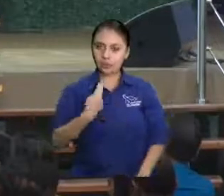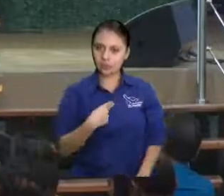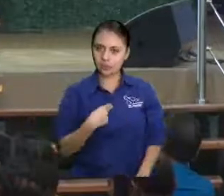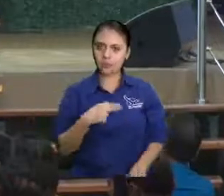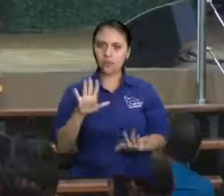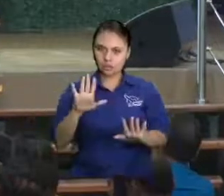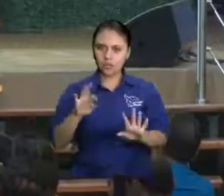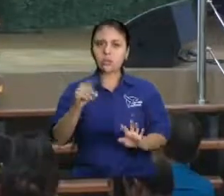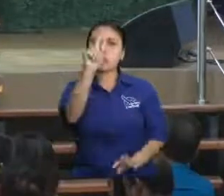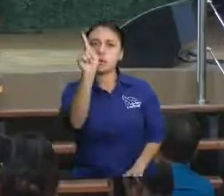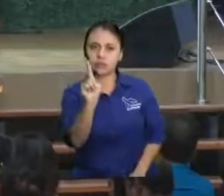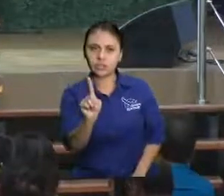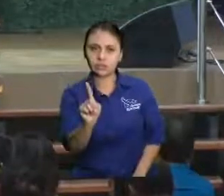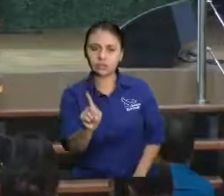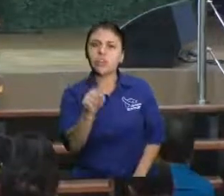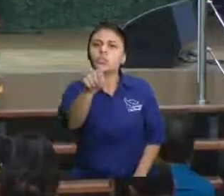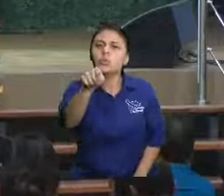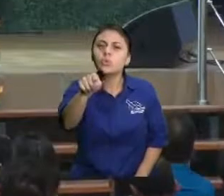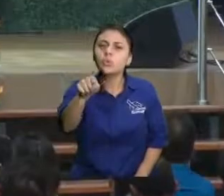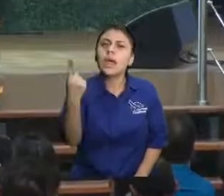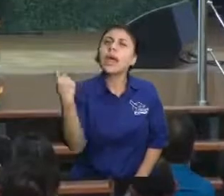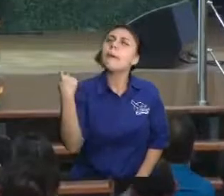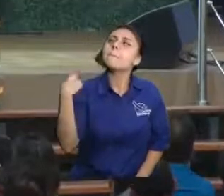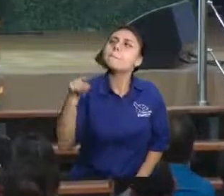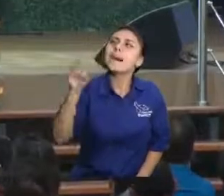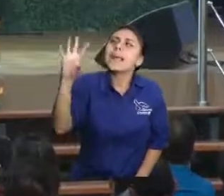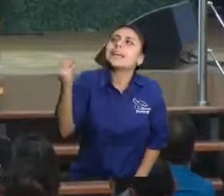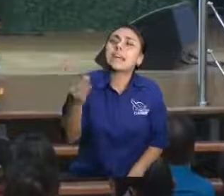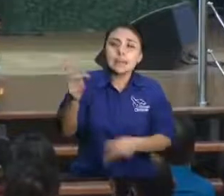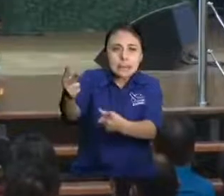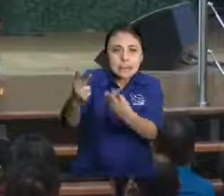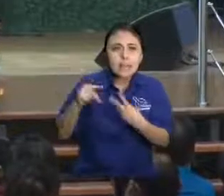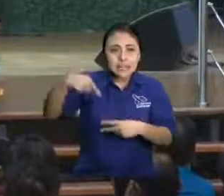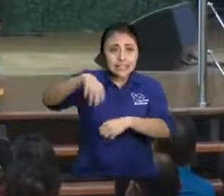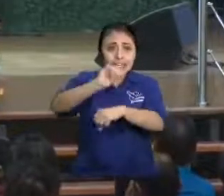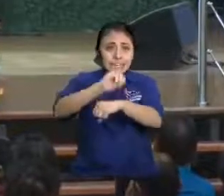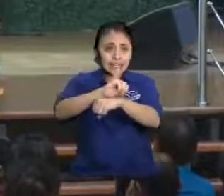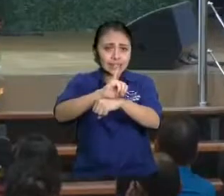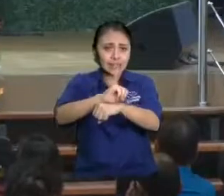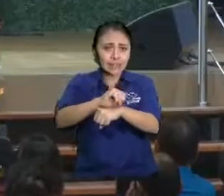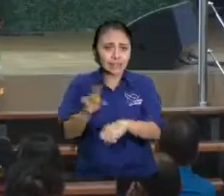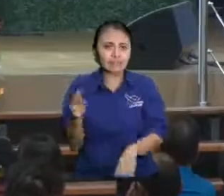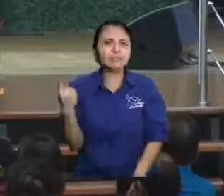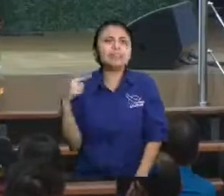iglesia? Para que el Señor, por medio de la prédica, las profecías, le hable a su suegra, que no viene.